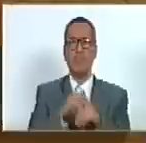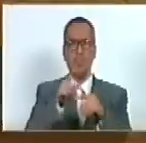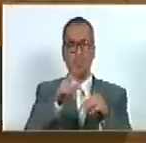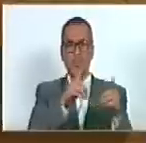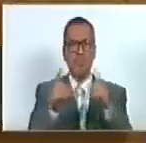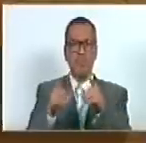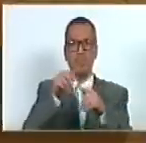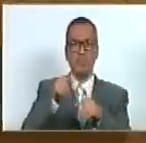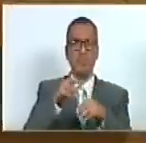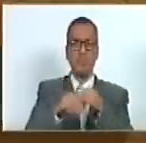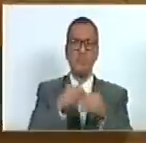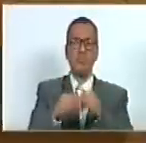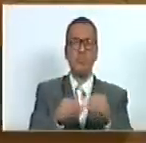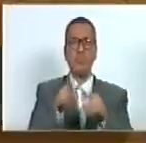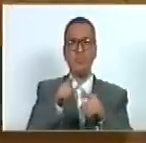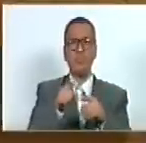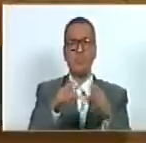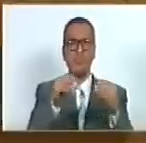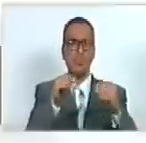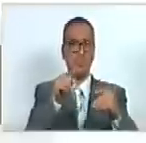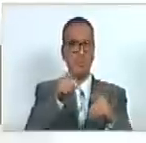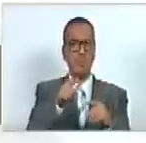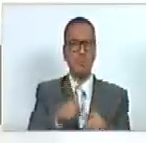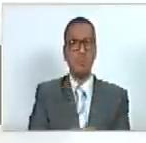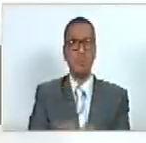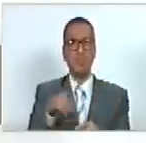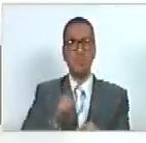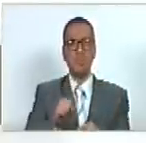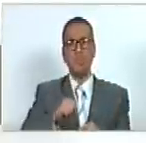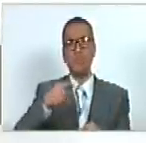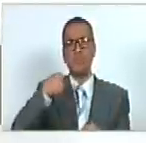deliberaciones de esa conferencia, porque por supuesto,